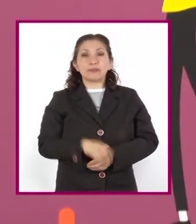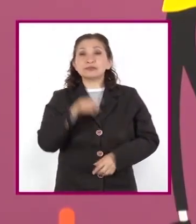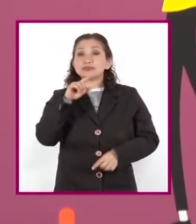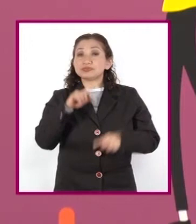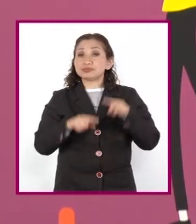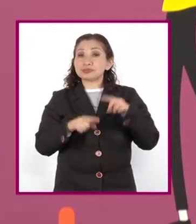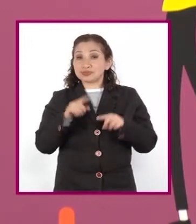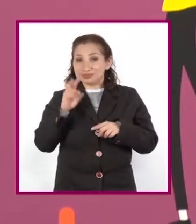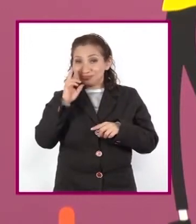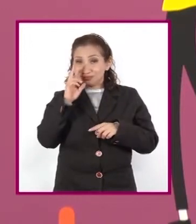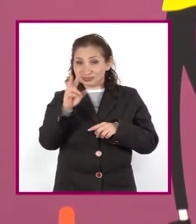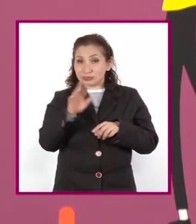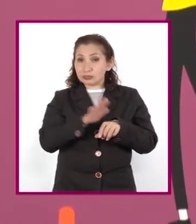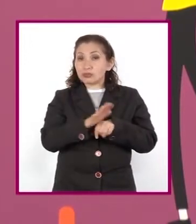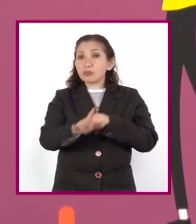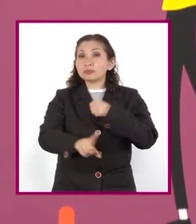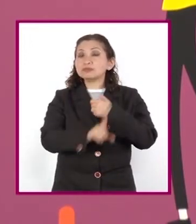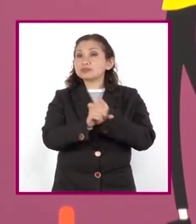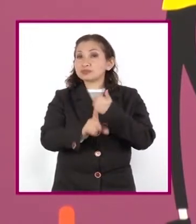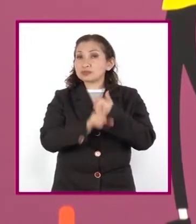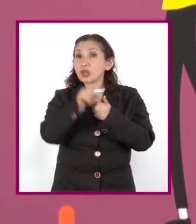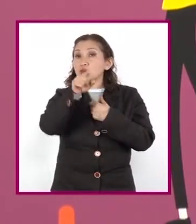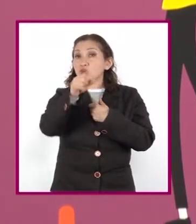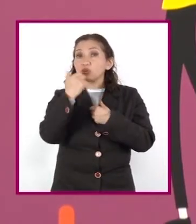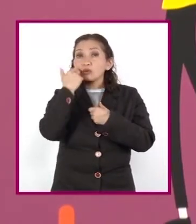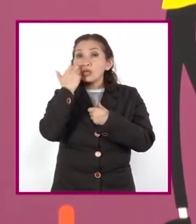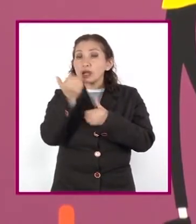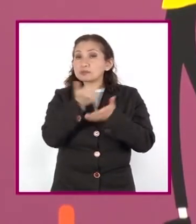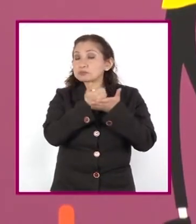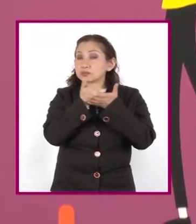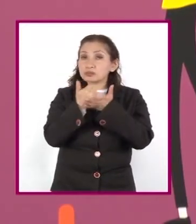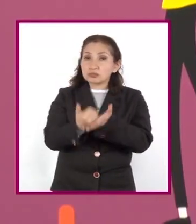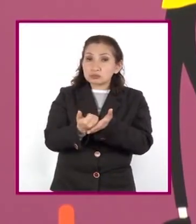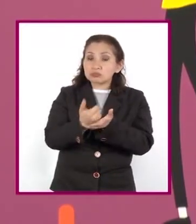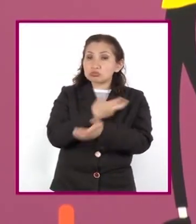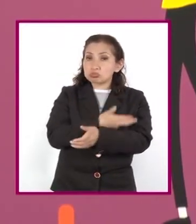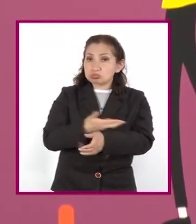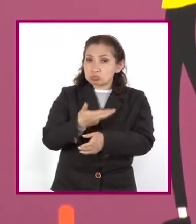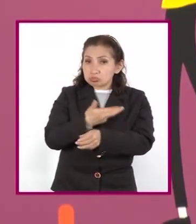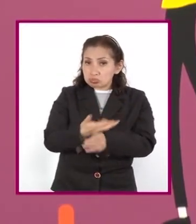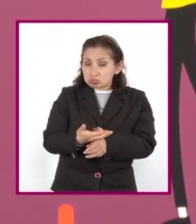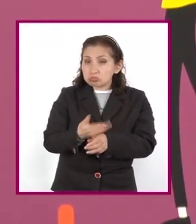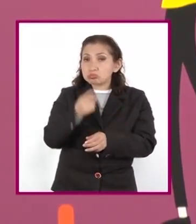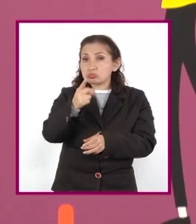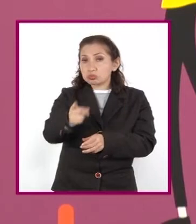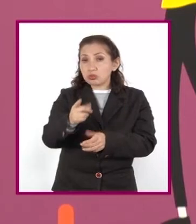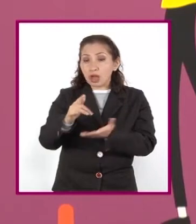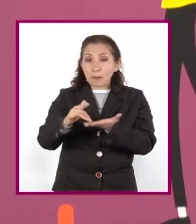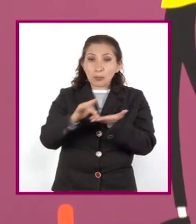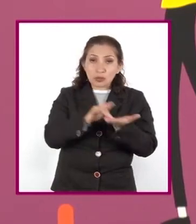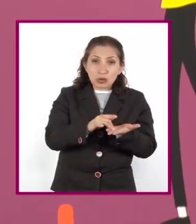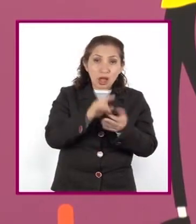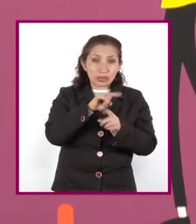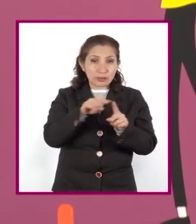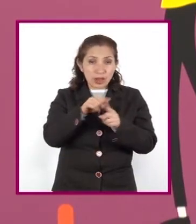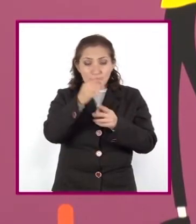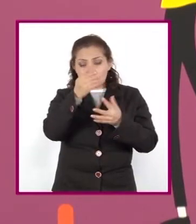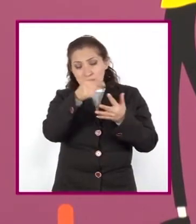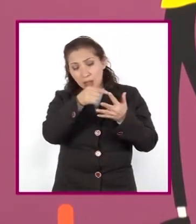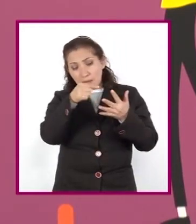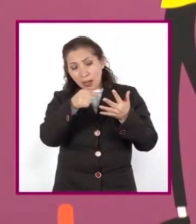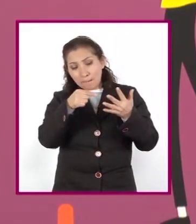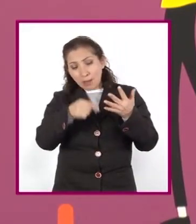Dependiendo de la situación o problemática que les inquiete o interese, podrán apoyarse en una serie de pasos